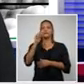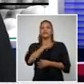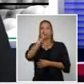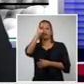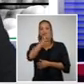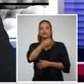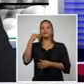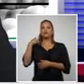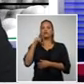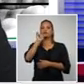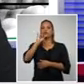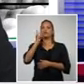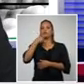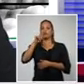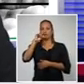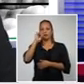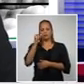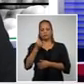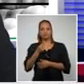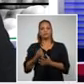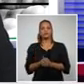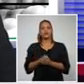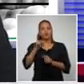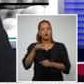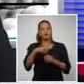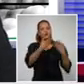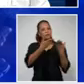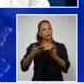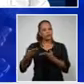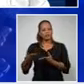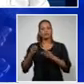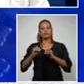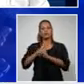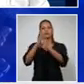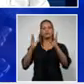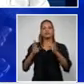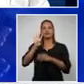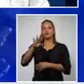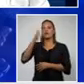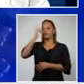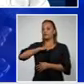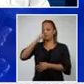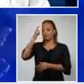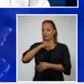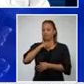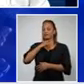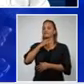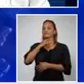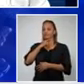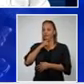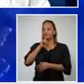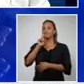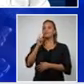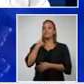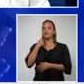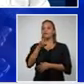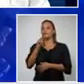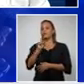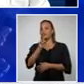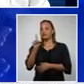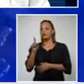Durán García, a quien doy la bienvenida en esta mañana del 4 de abril de 2021. Día